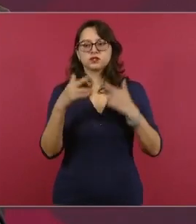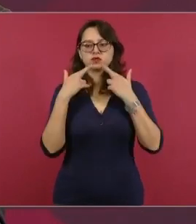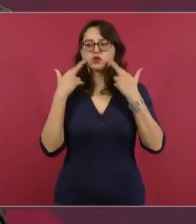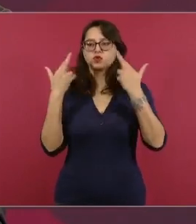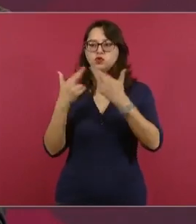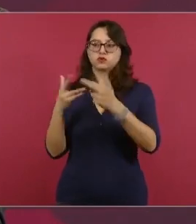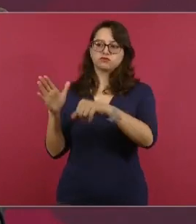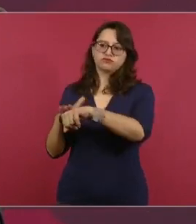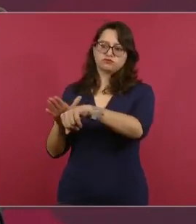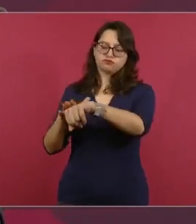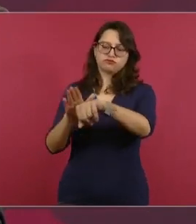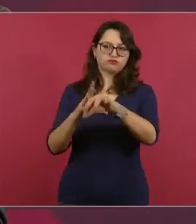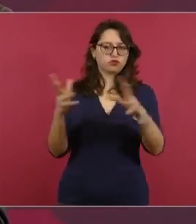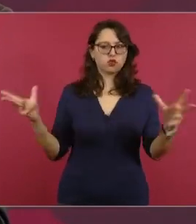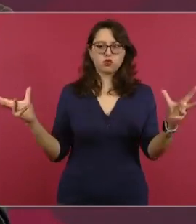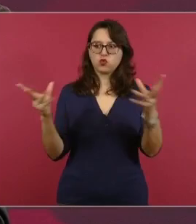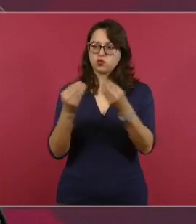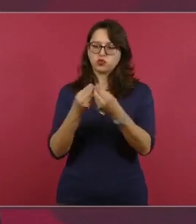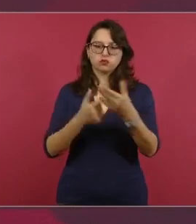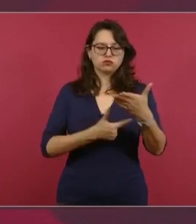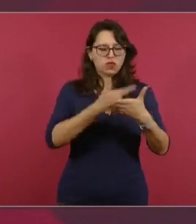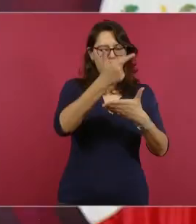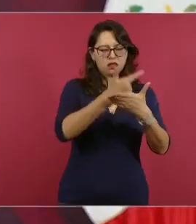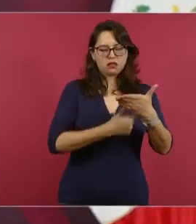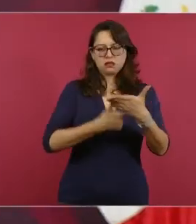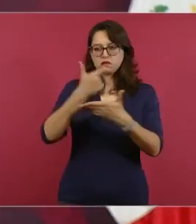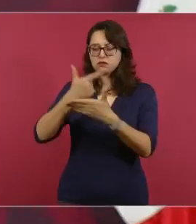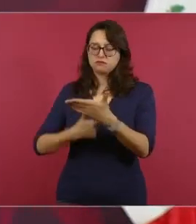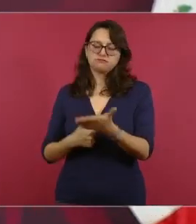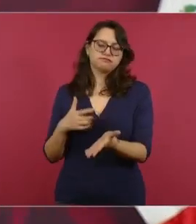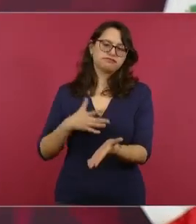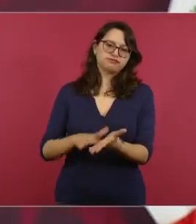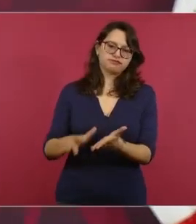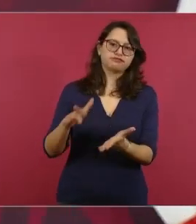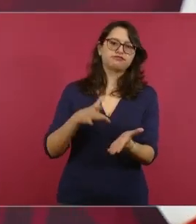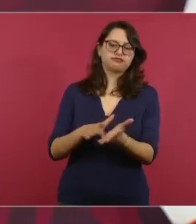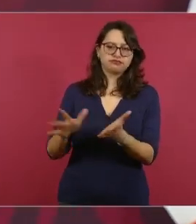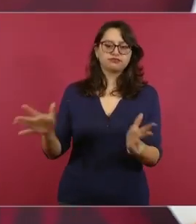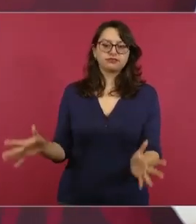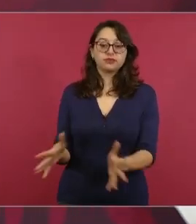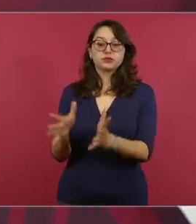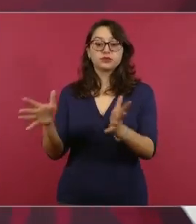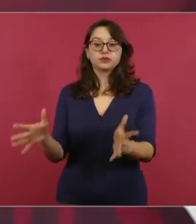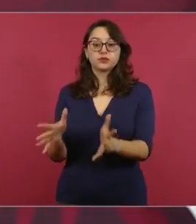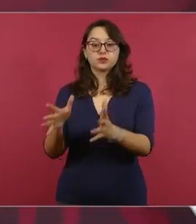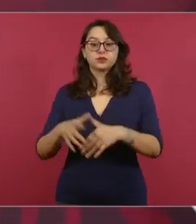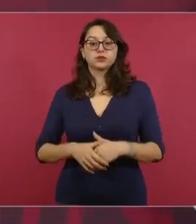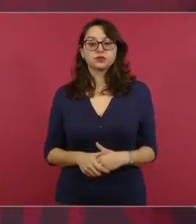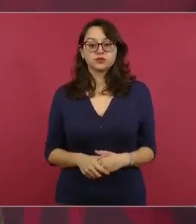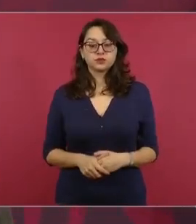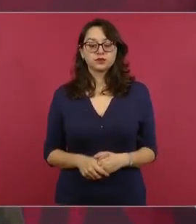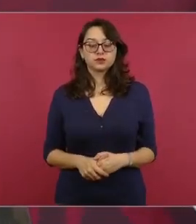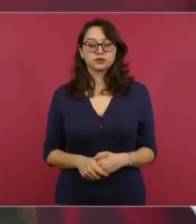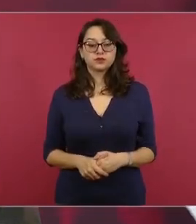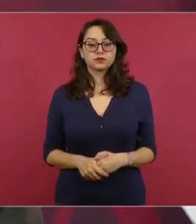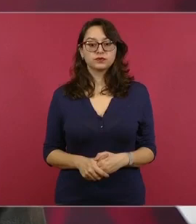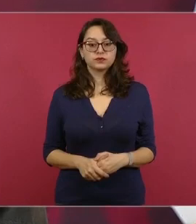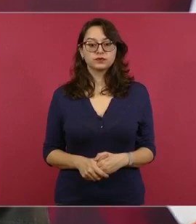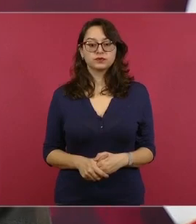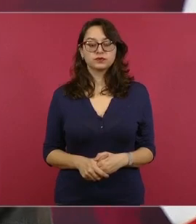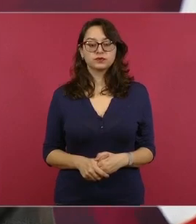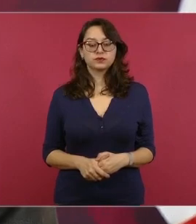entran en el censo que se está levantando y el apoyo va